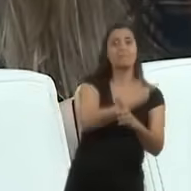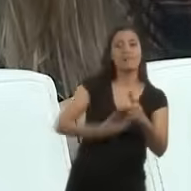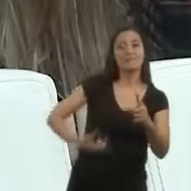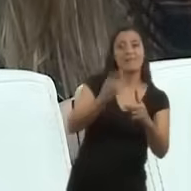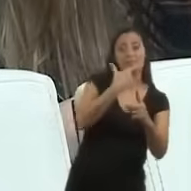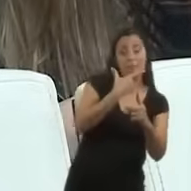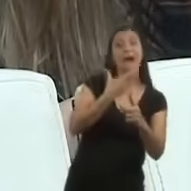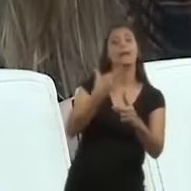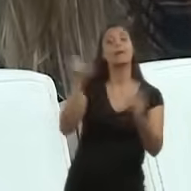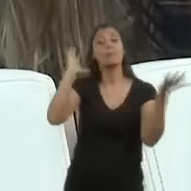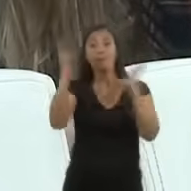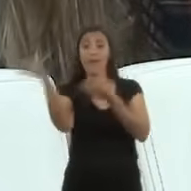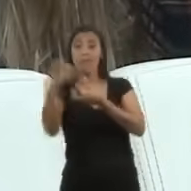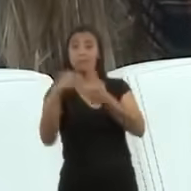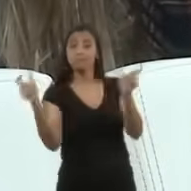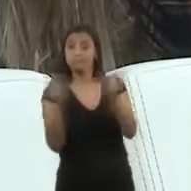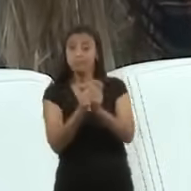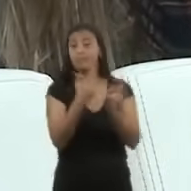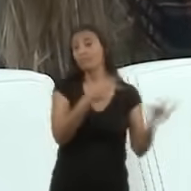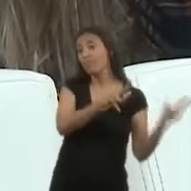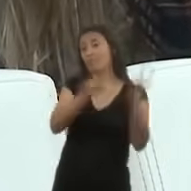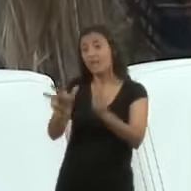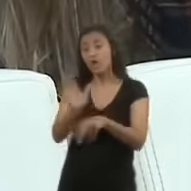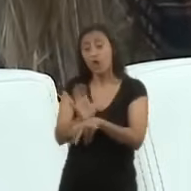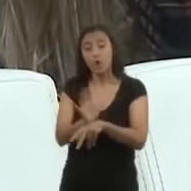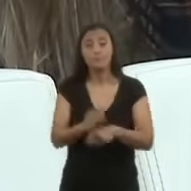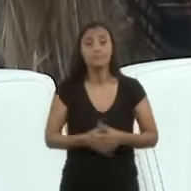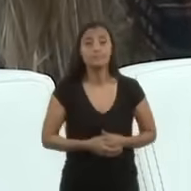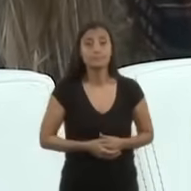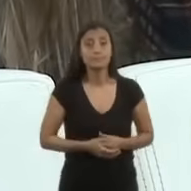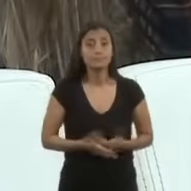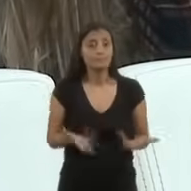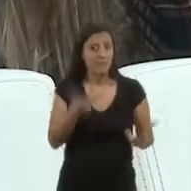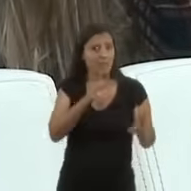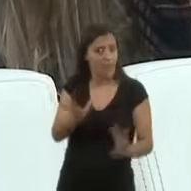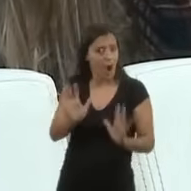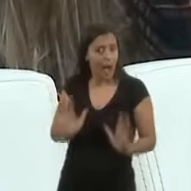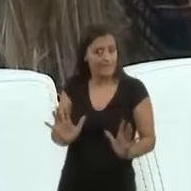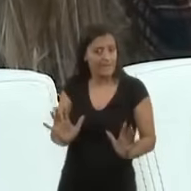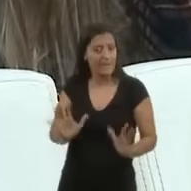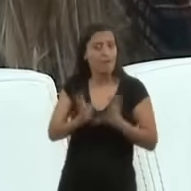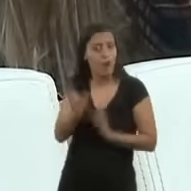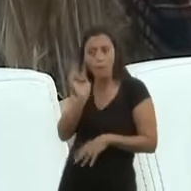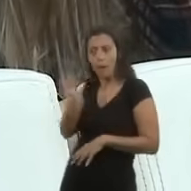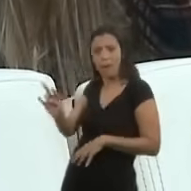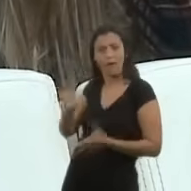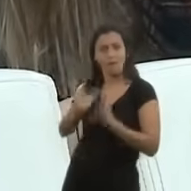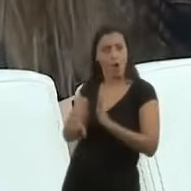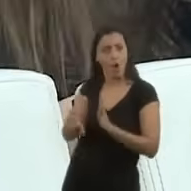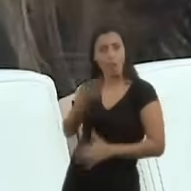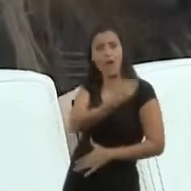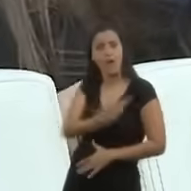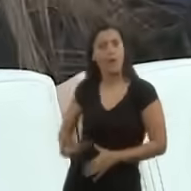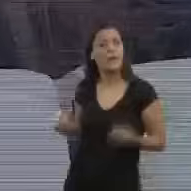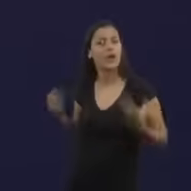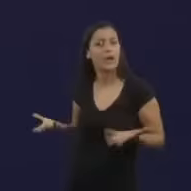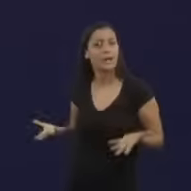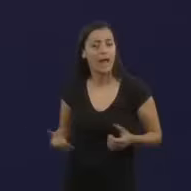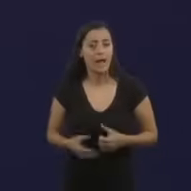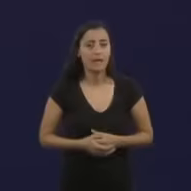les adelantó o le adelantó al presidente este esta visión que tiene él sobre su gestión gracias